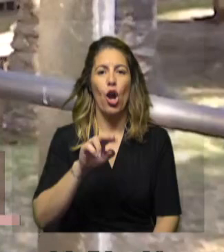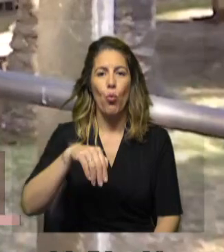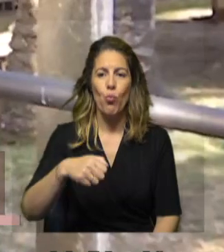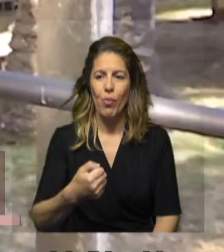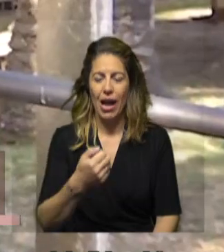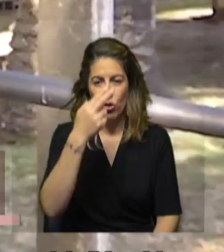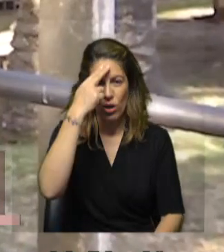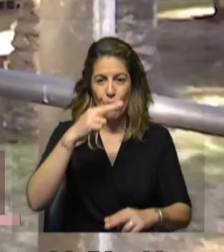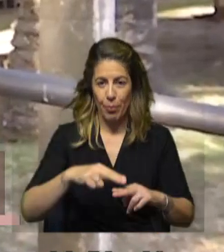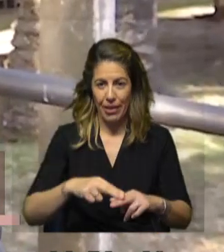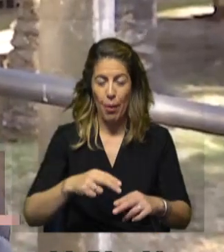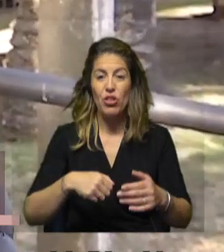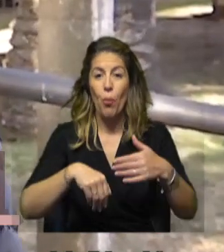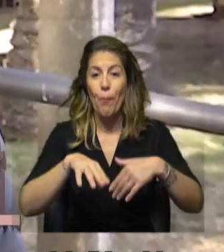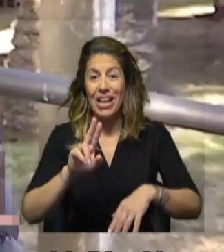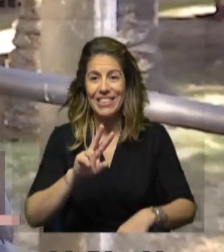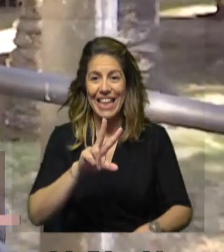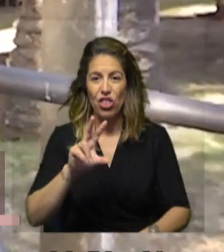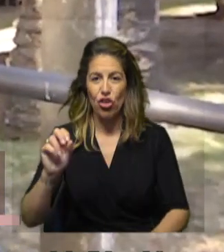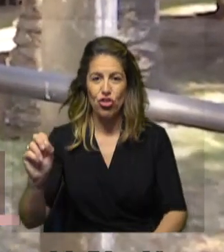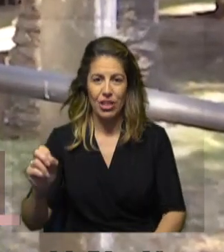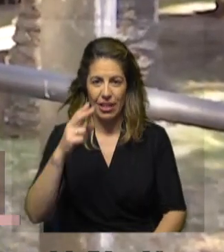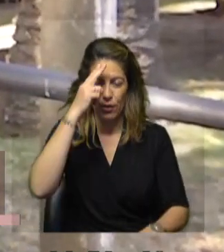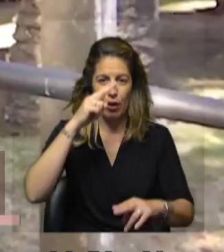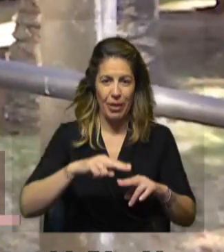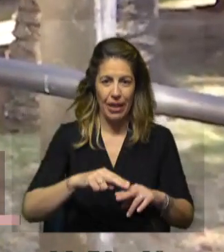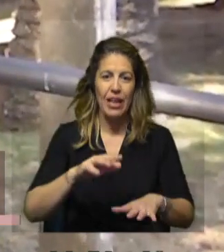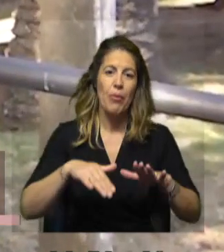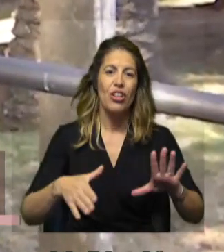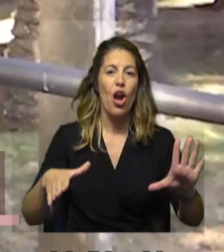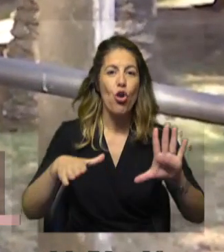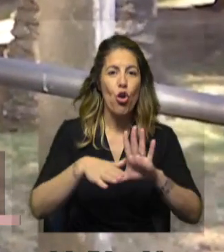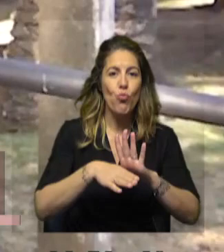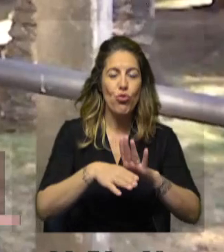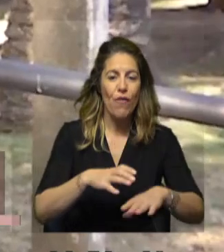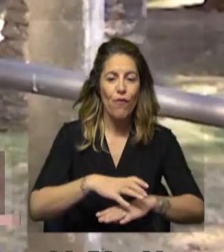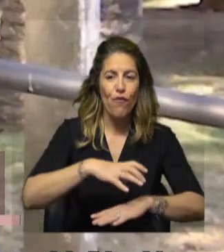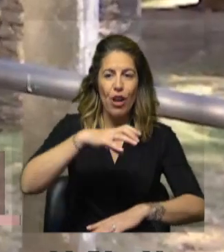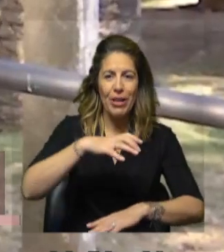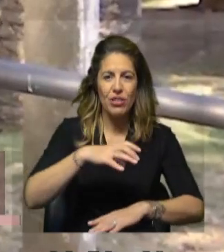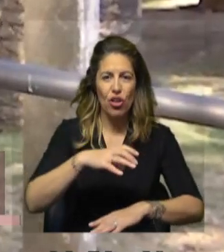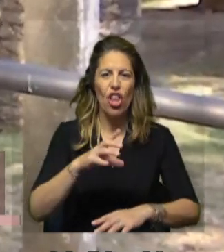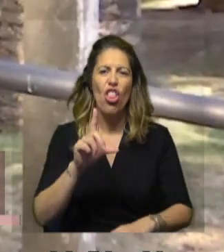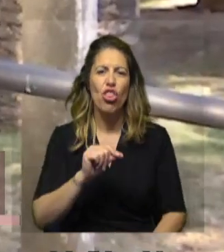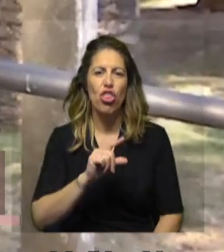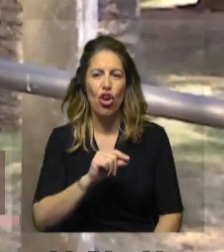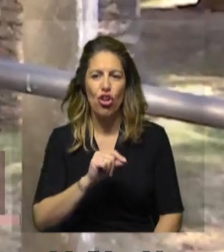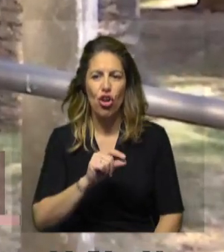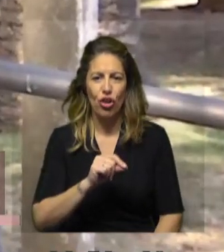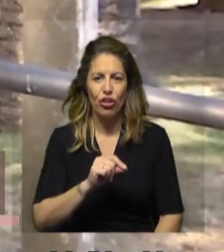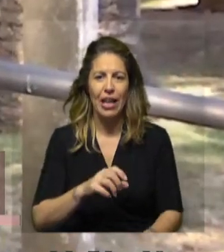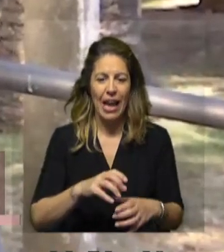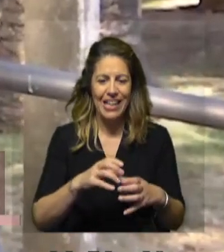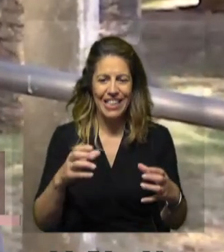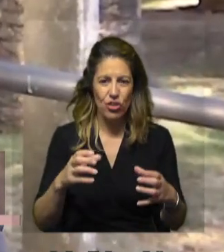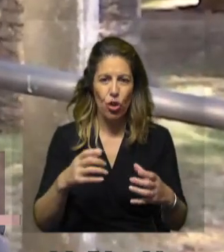enfermedad y son más de 200 enfermedades reumáticas que muchas veces tienen en común la inflamación, el dolor, la hinchazón de la articulación, pero que